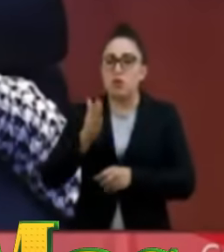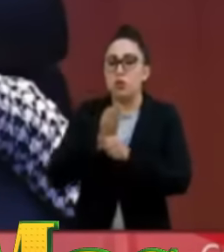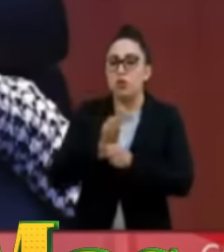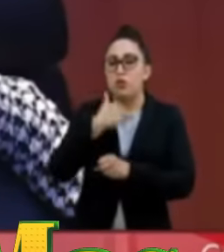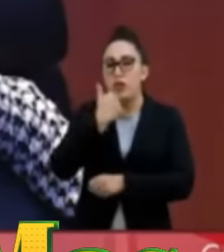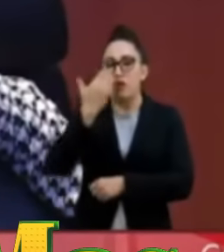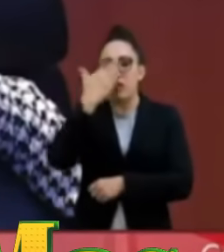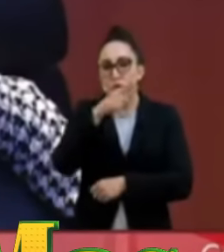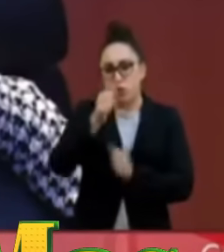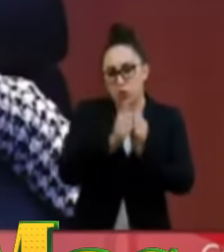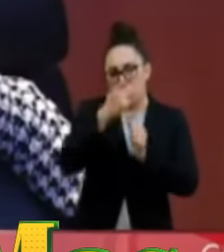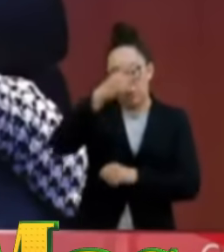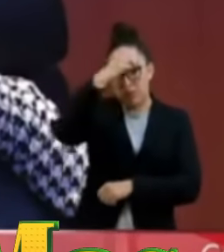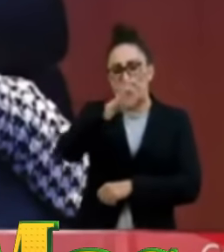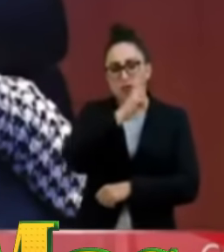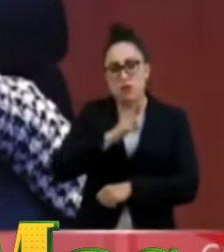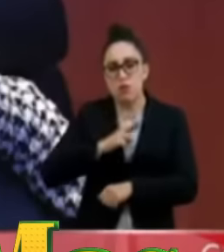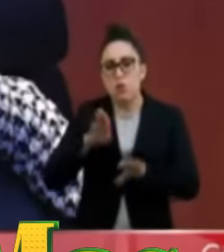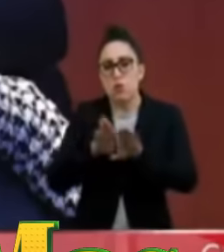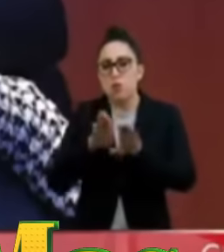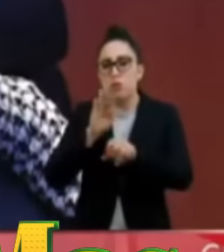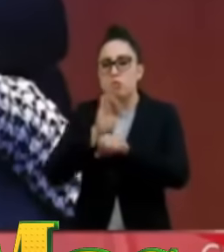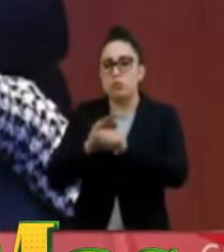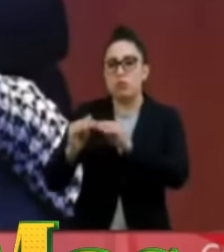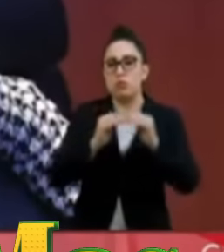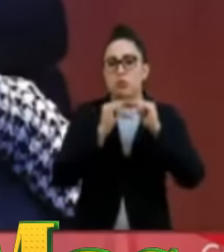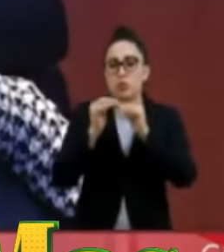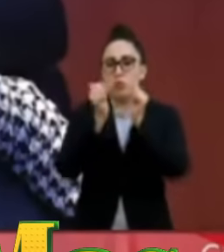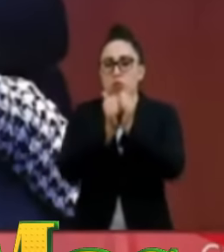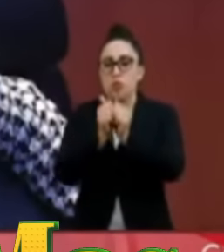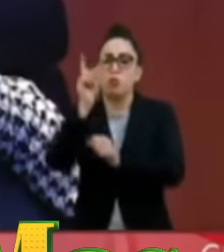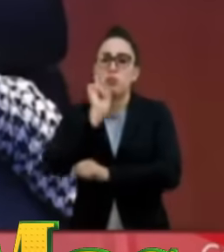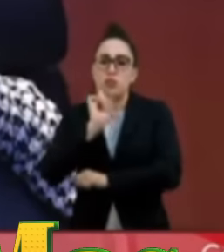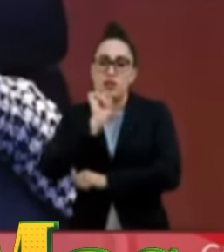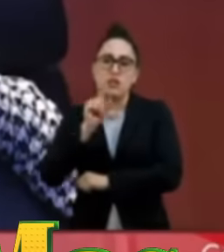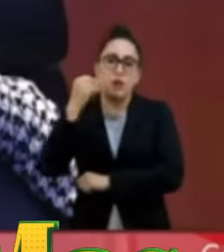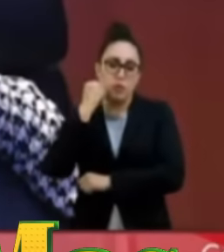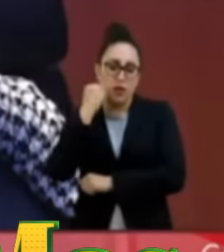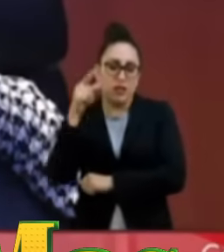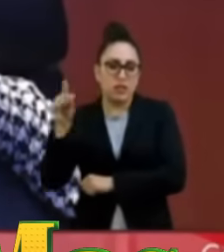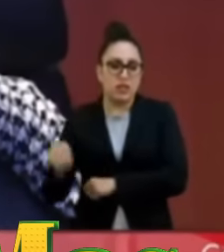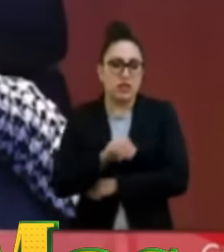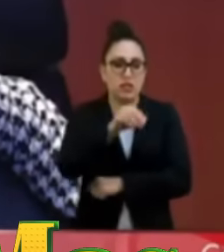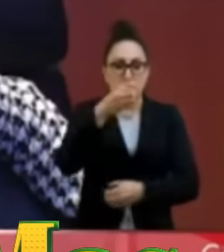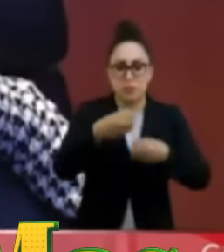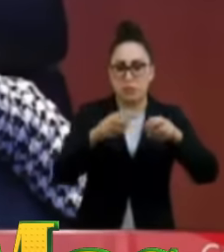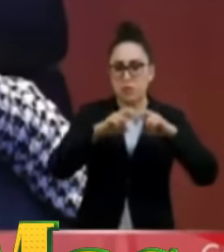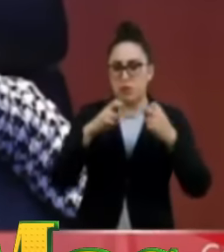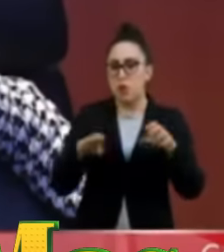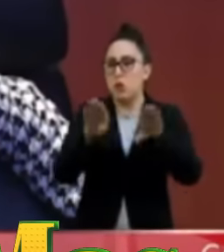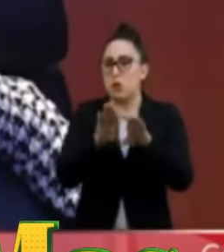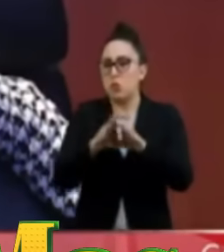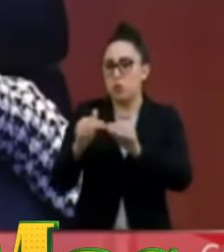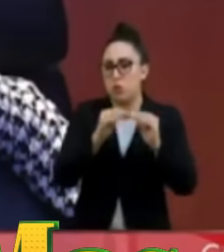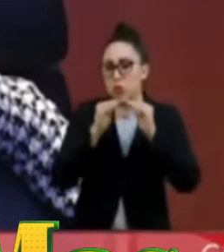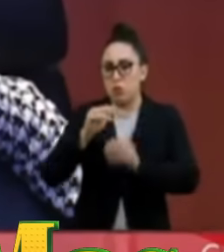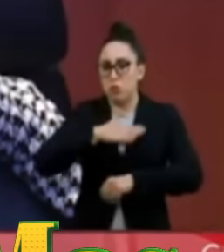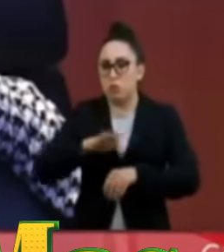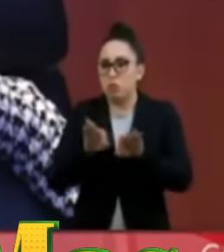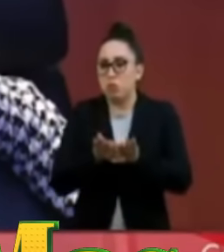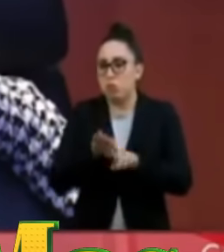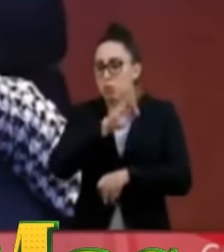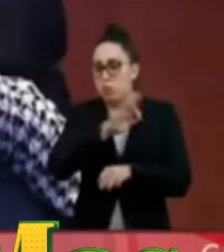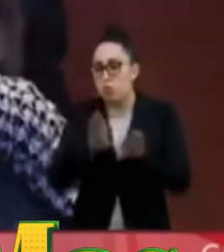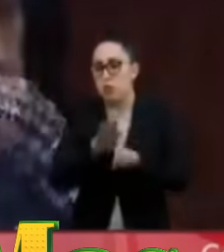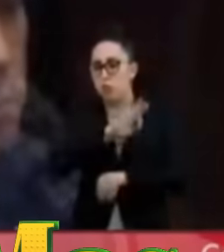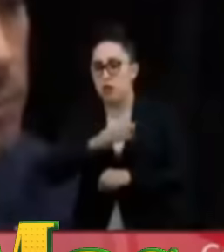la paridad para la participación de nuestras compañeras, las mujeres, de las abogadas, como magistradas o jueces? Gracias por su